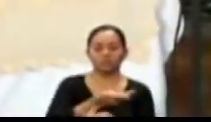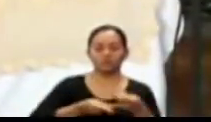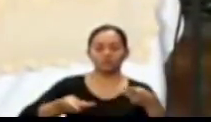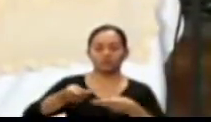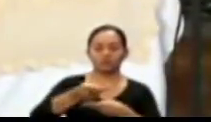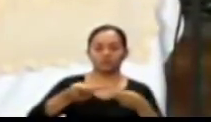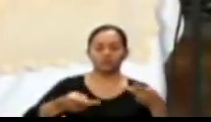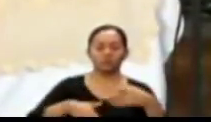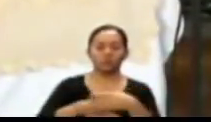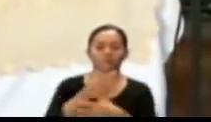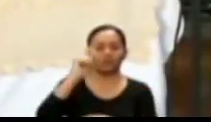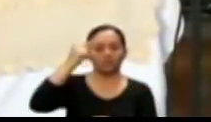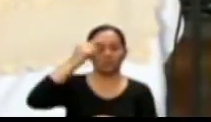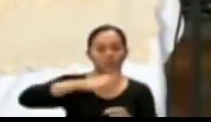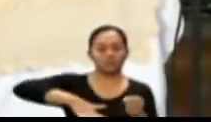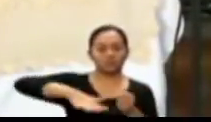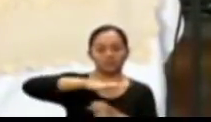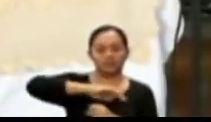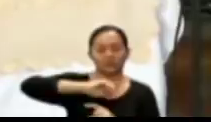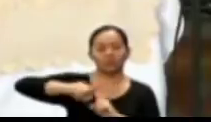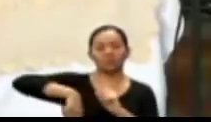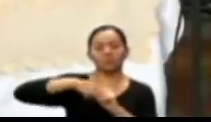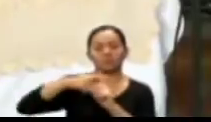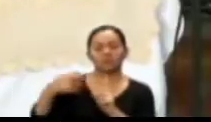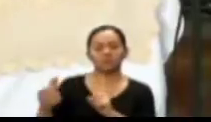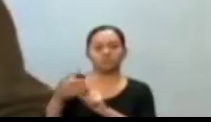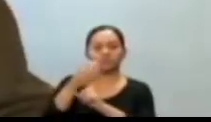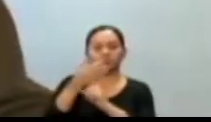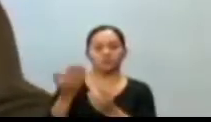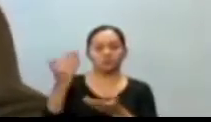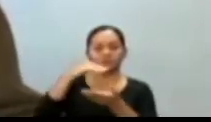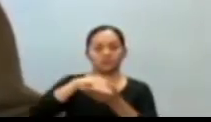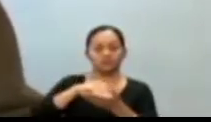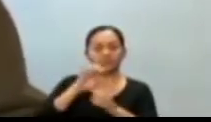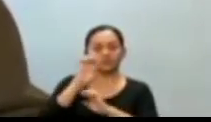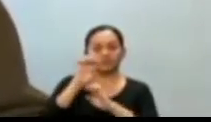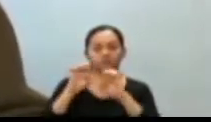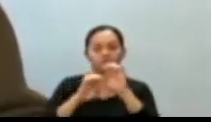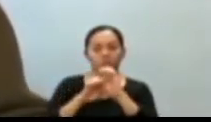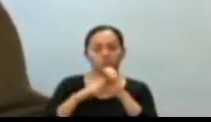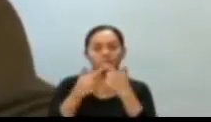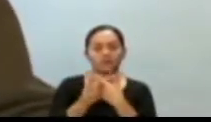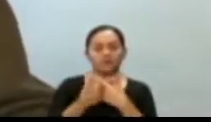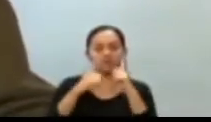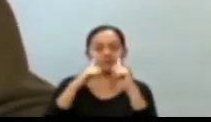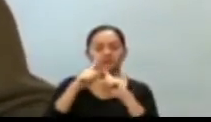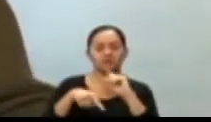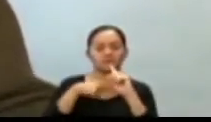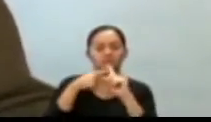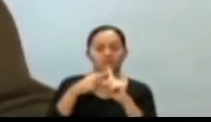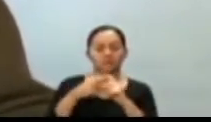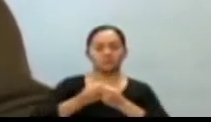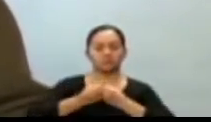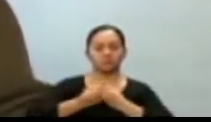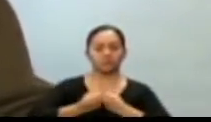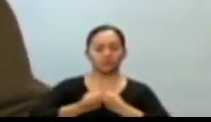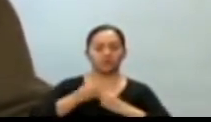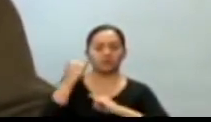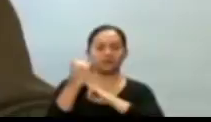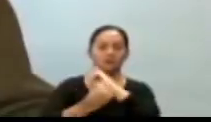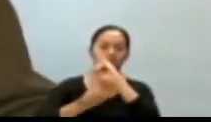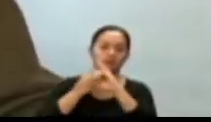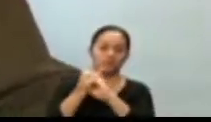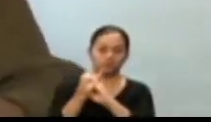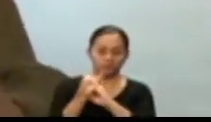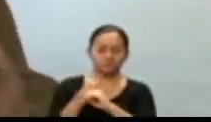Estado. Hemos logrado, o sea, reconstituir nuestra soberanía con respecto a los poderes prácticos